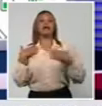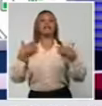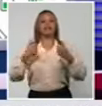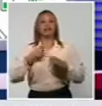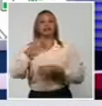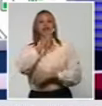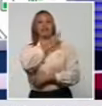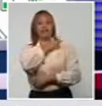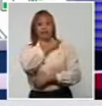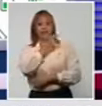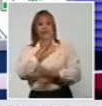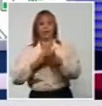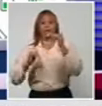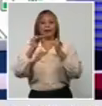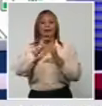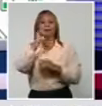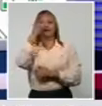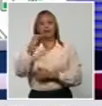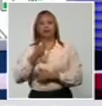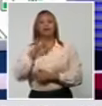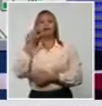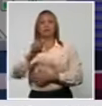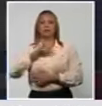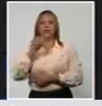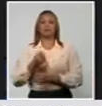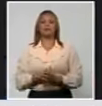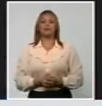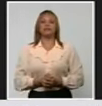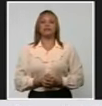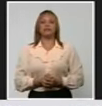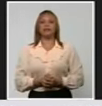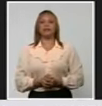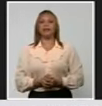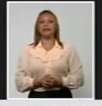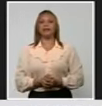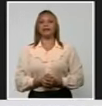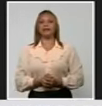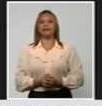en el Ministerio de Salud Pública. Pausa y volvemos.